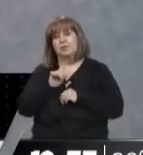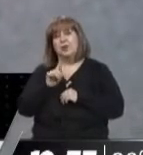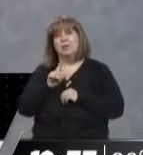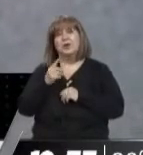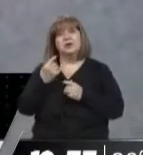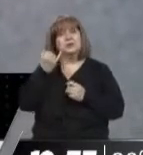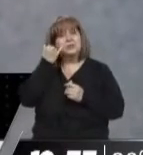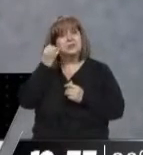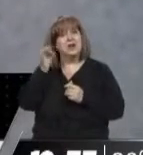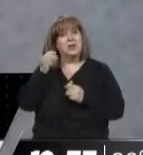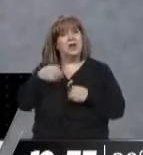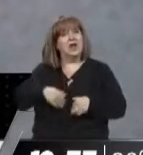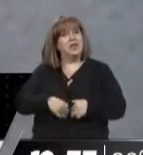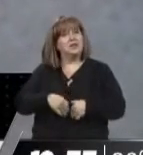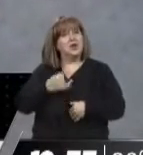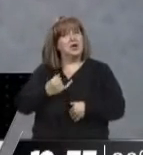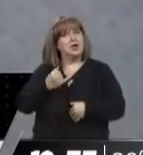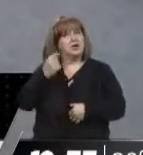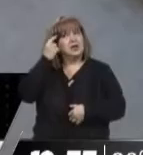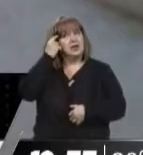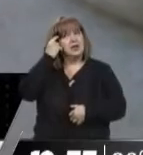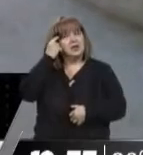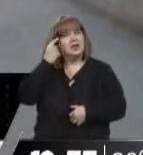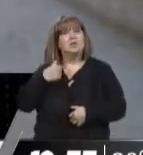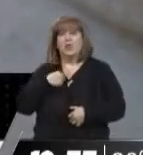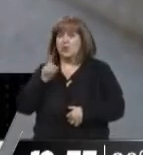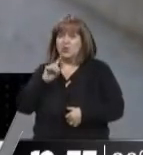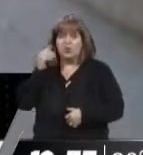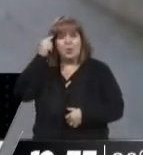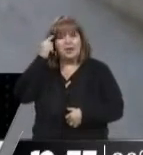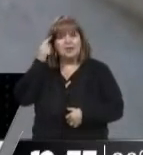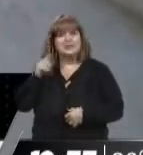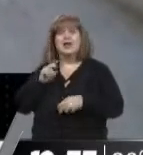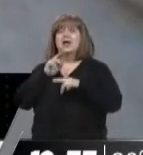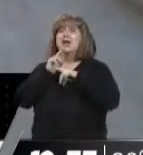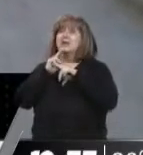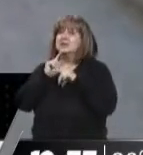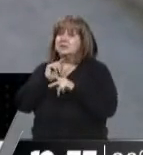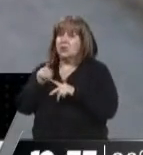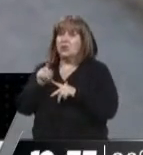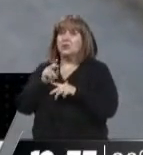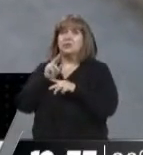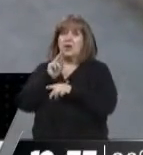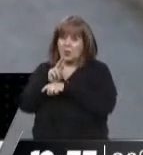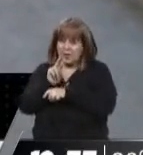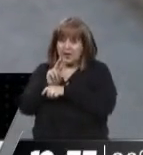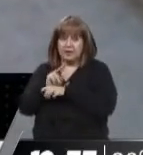amor. Le digo, pero si vamos a estar todos apoyándote, mi cabeza no va a resistir.